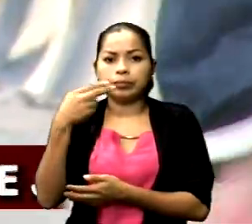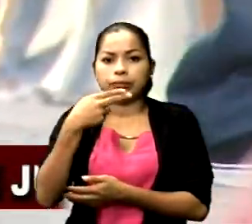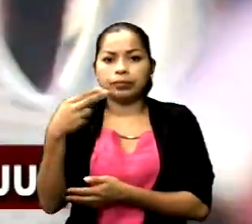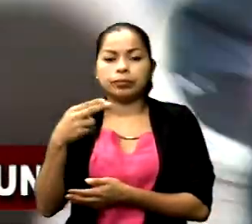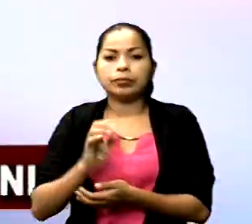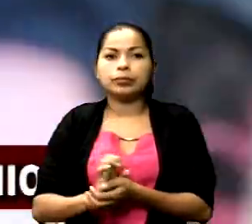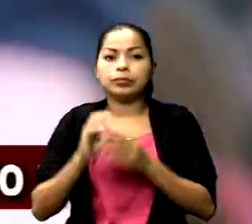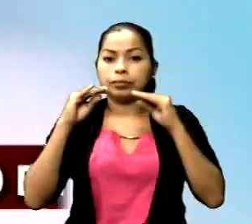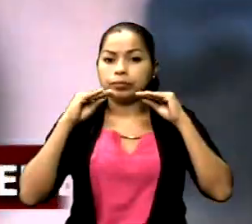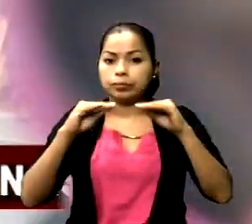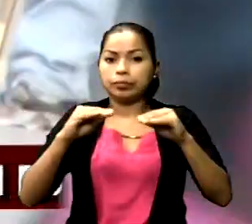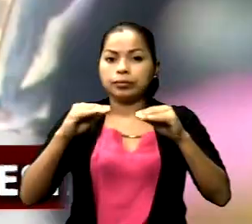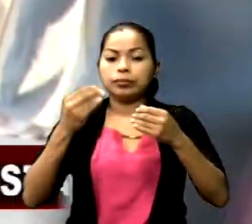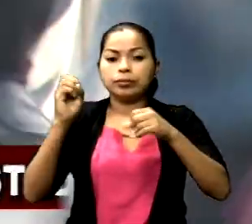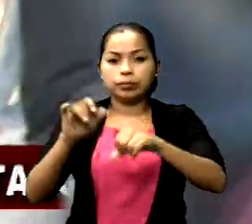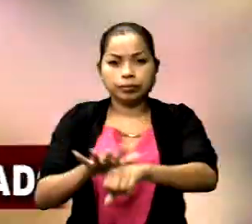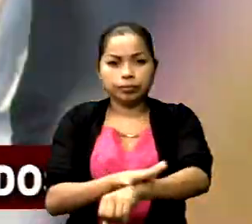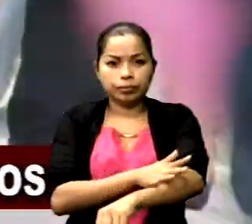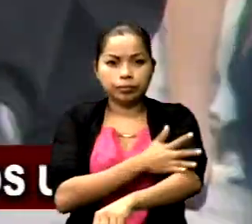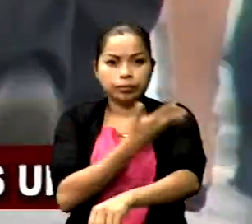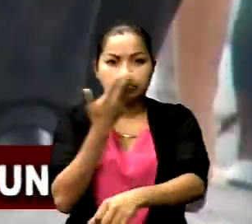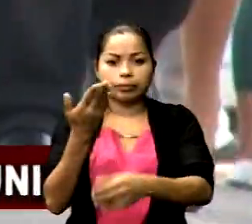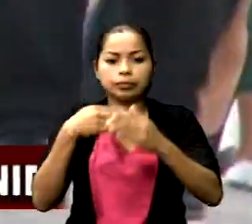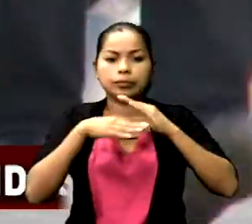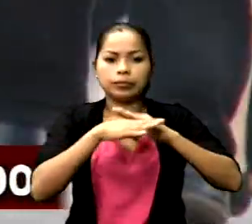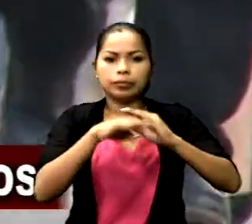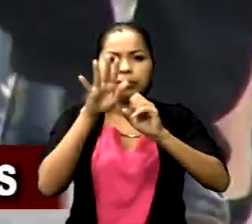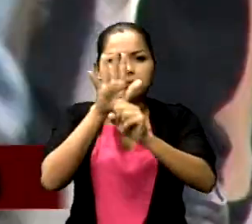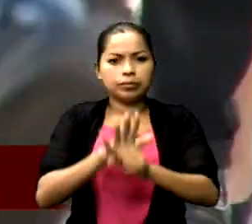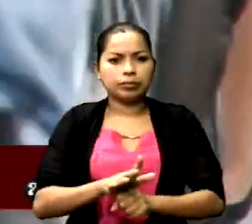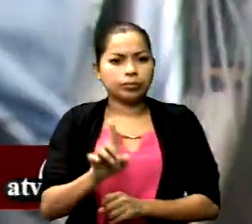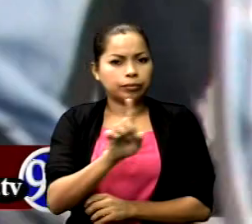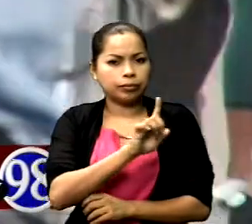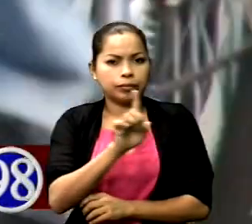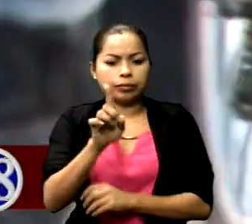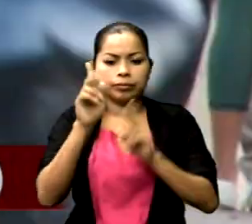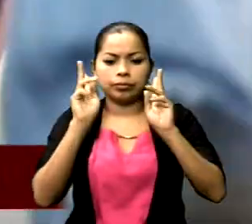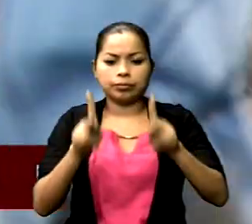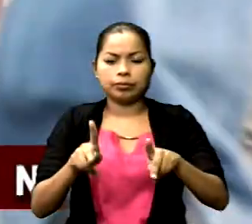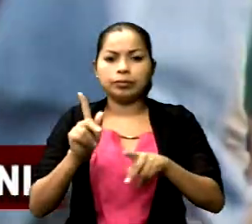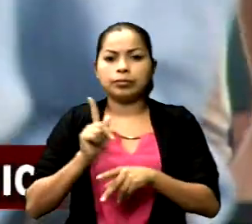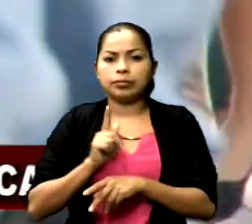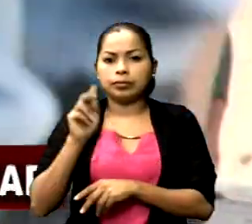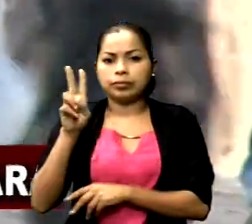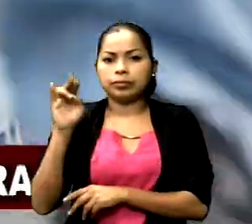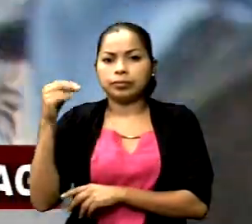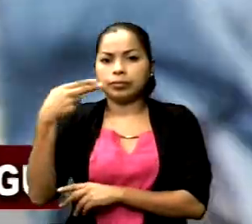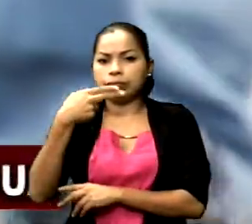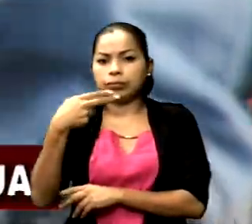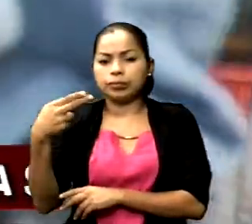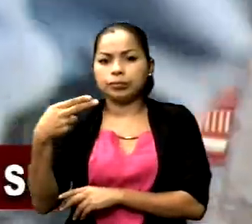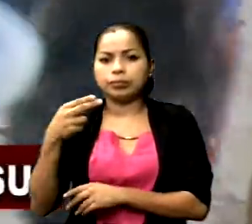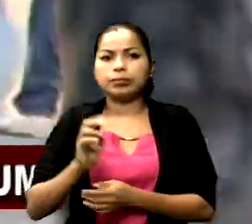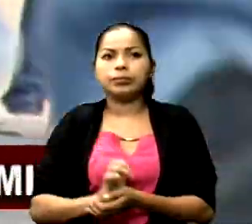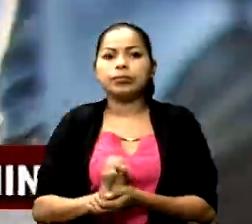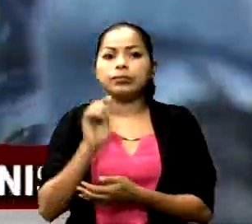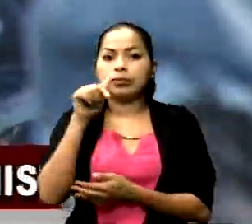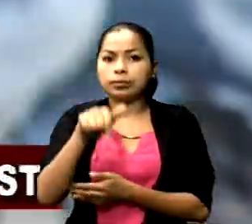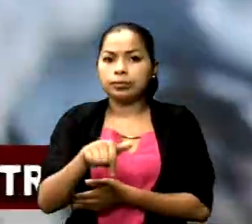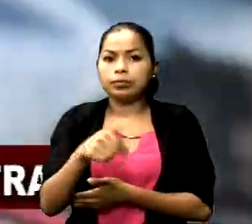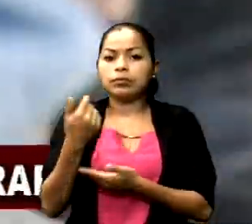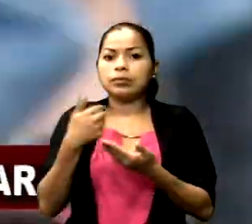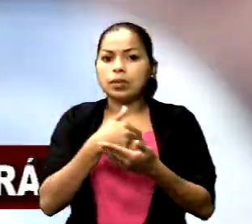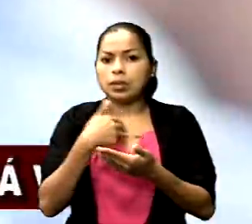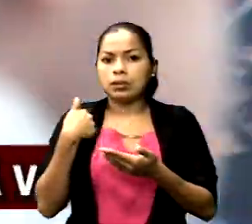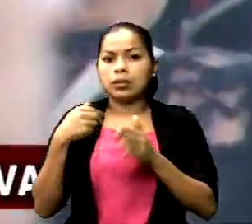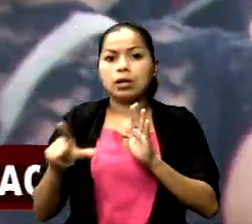La educación y sensibilización para evitar la discriminación contra las personas portadoras del VIH es otro de los